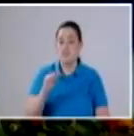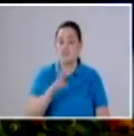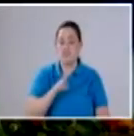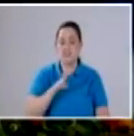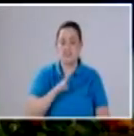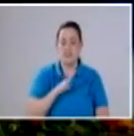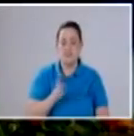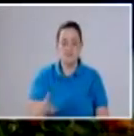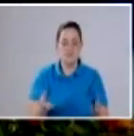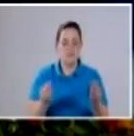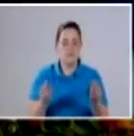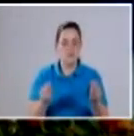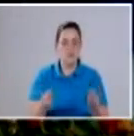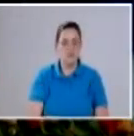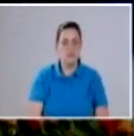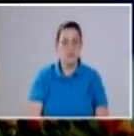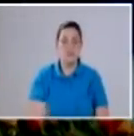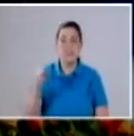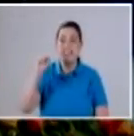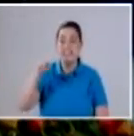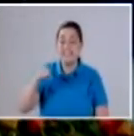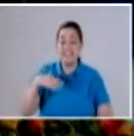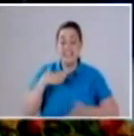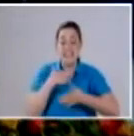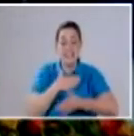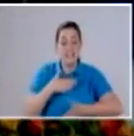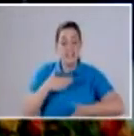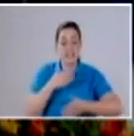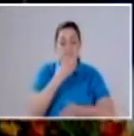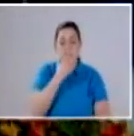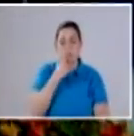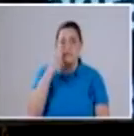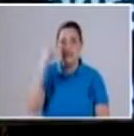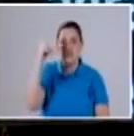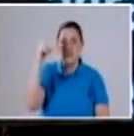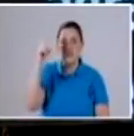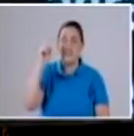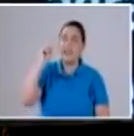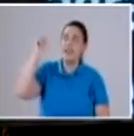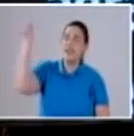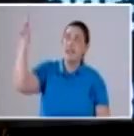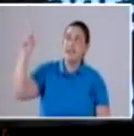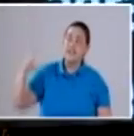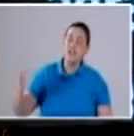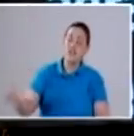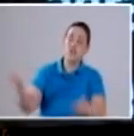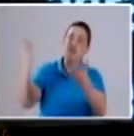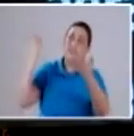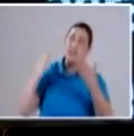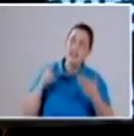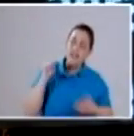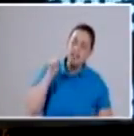miedo. Si le agradamos a Dios, Él nos dará esa tierra.